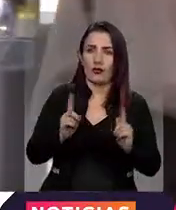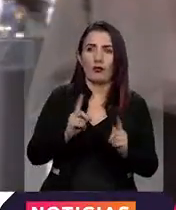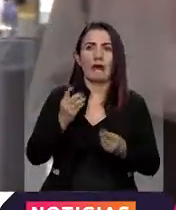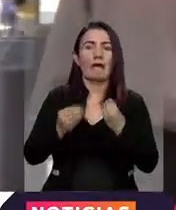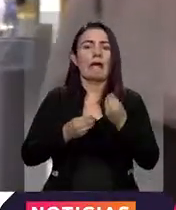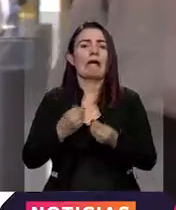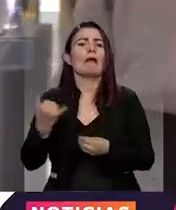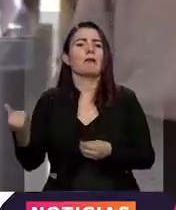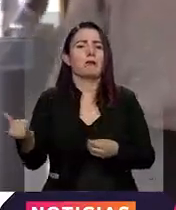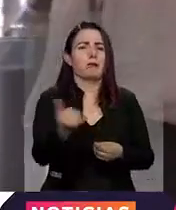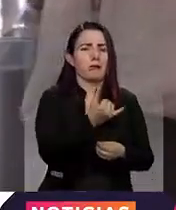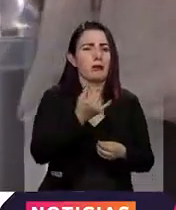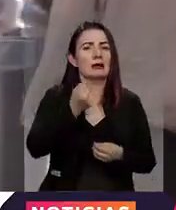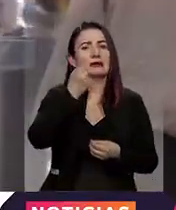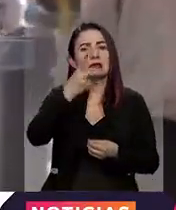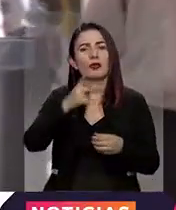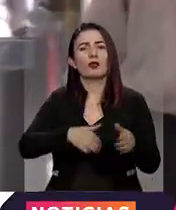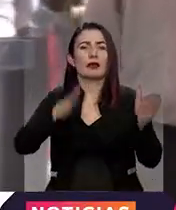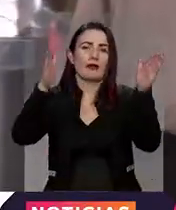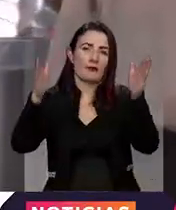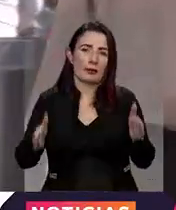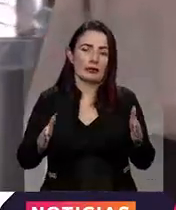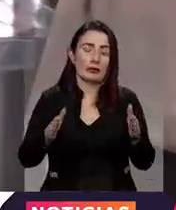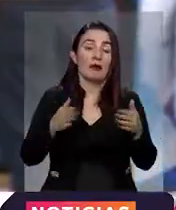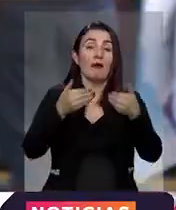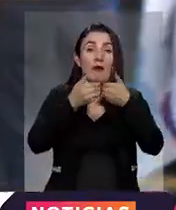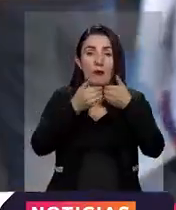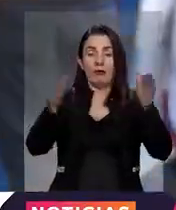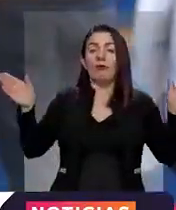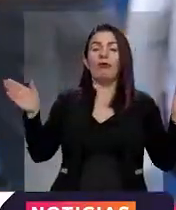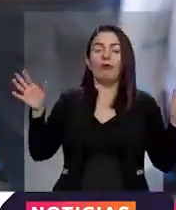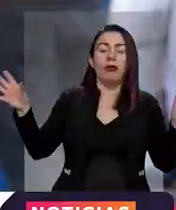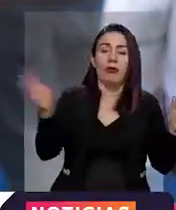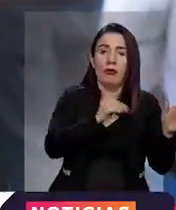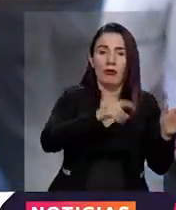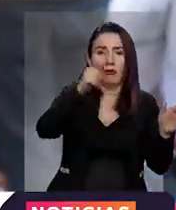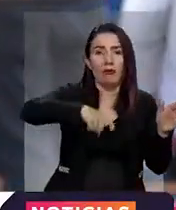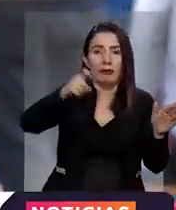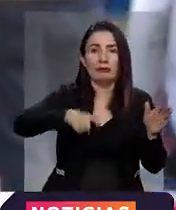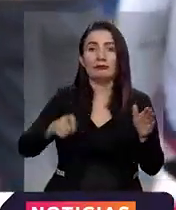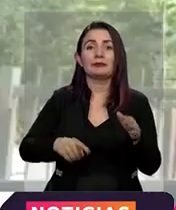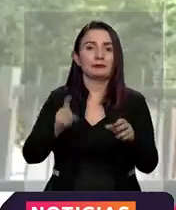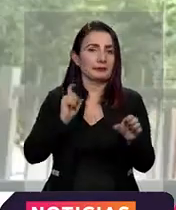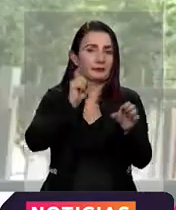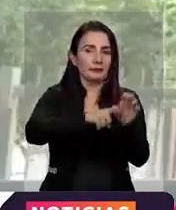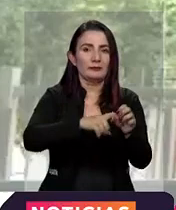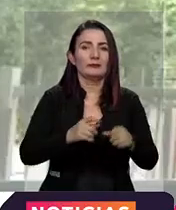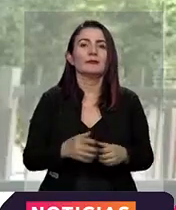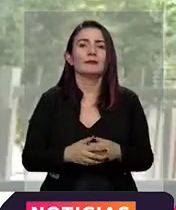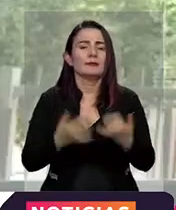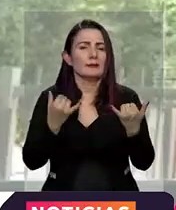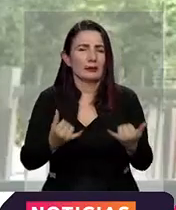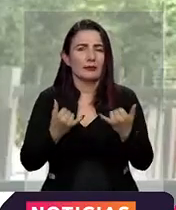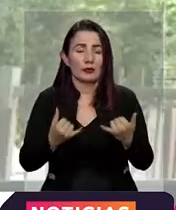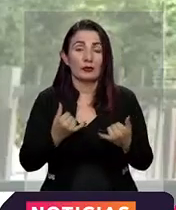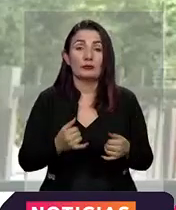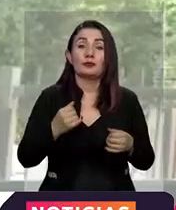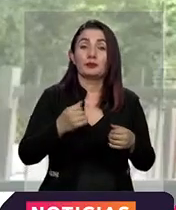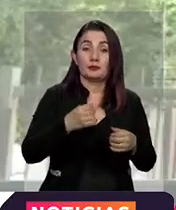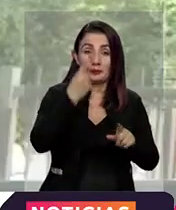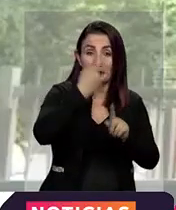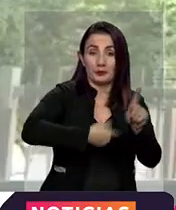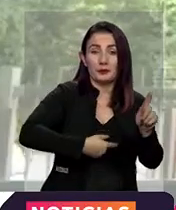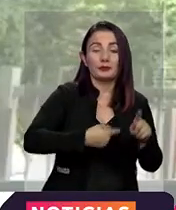ya tienen dispuesta la segunda fase, que es de puertas abiertas para quienes desean vincularse. En este momento, en los meses de noviembre